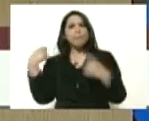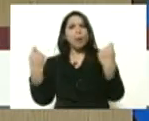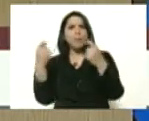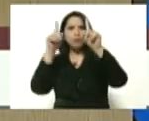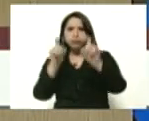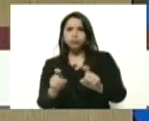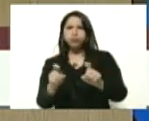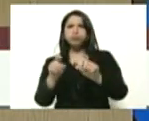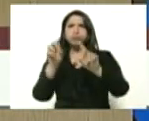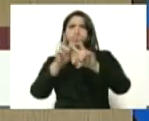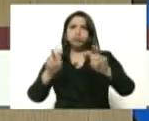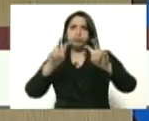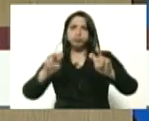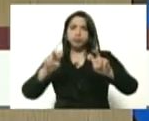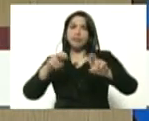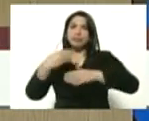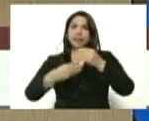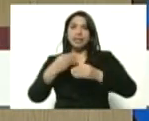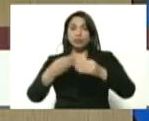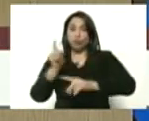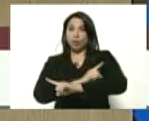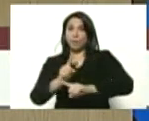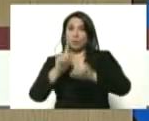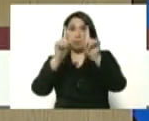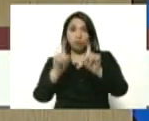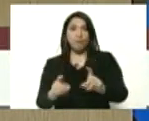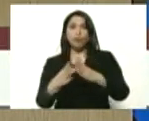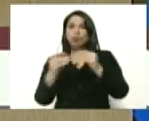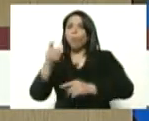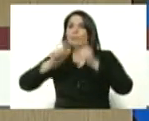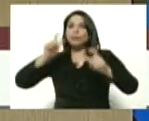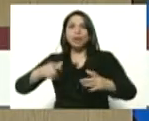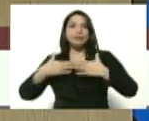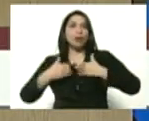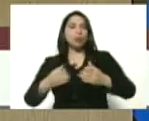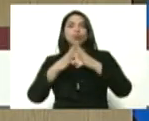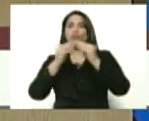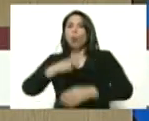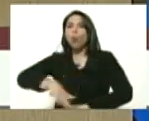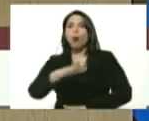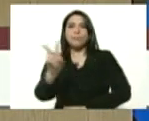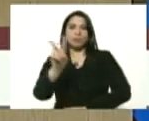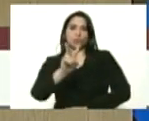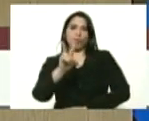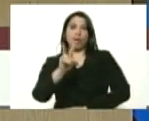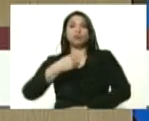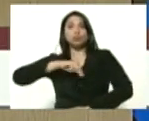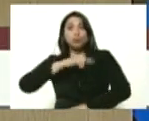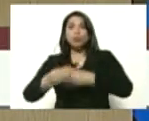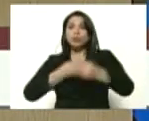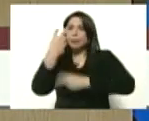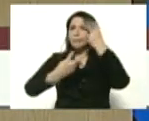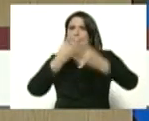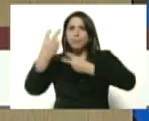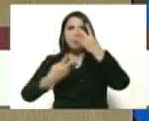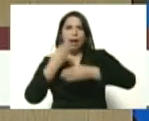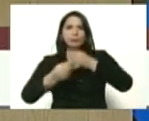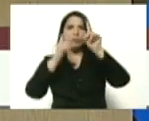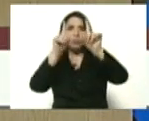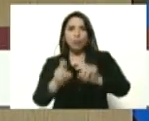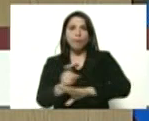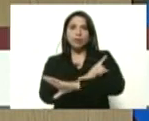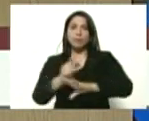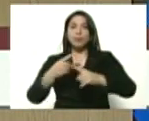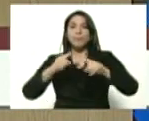masivo se le tomó muestra rápida, porque a todo el personal de salud de todo el país estamos visitándoles y haciéndole pruebas